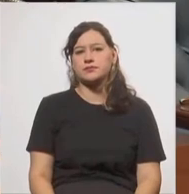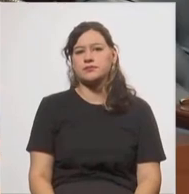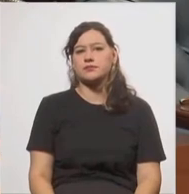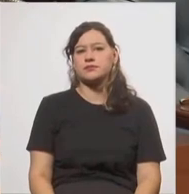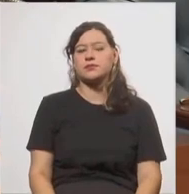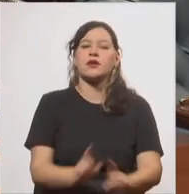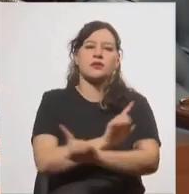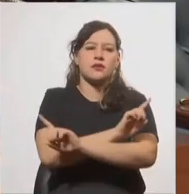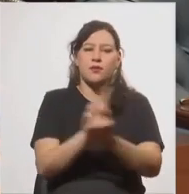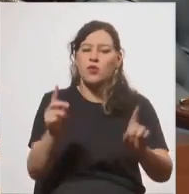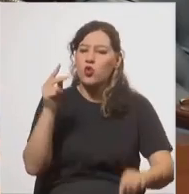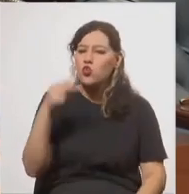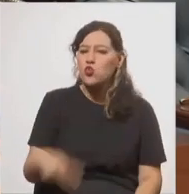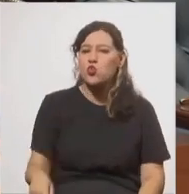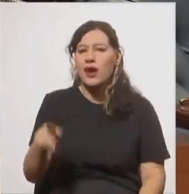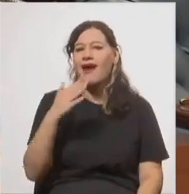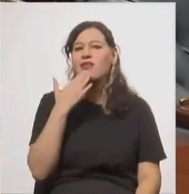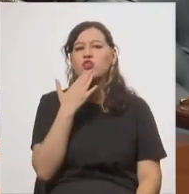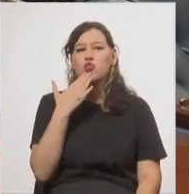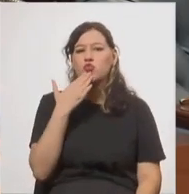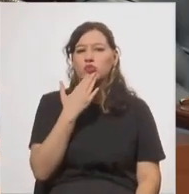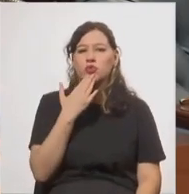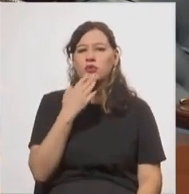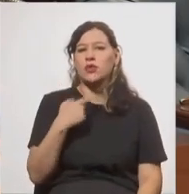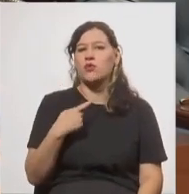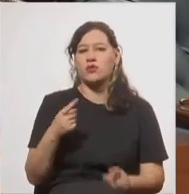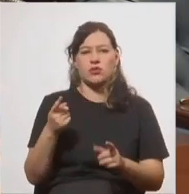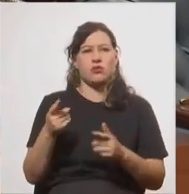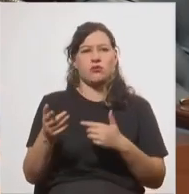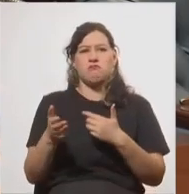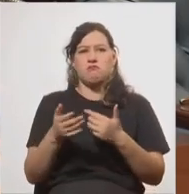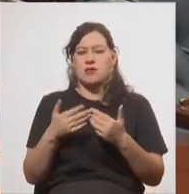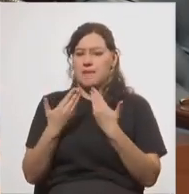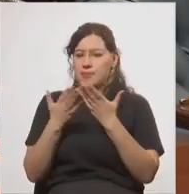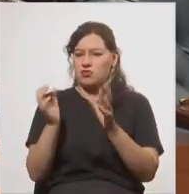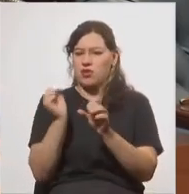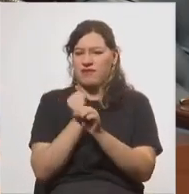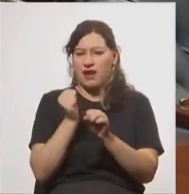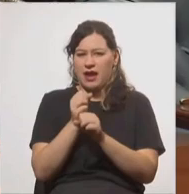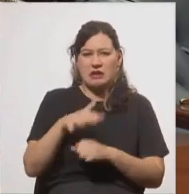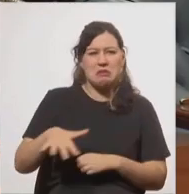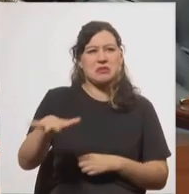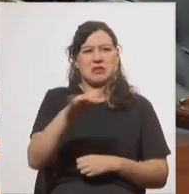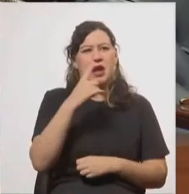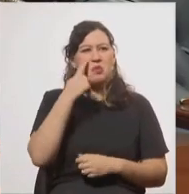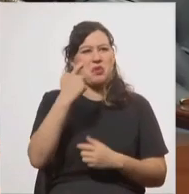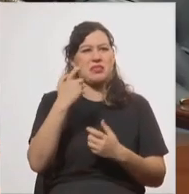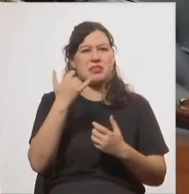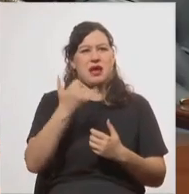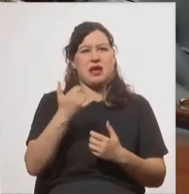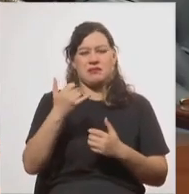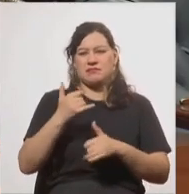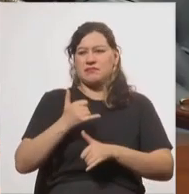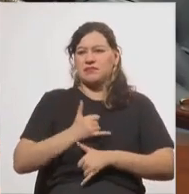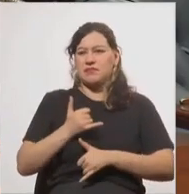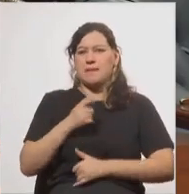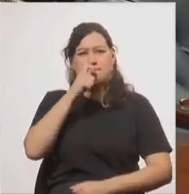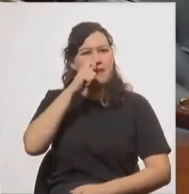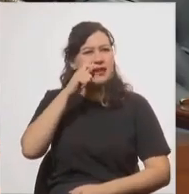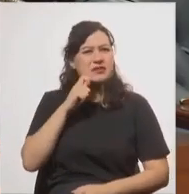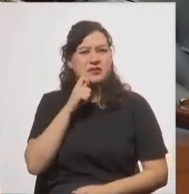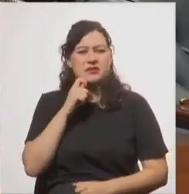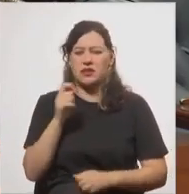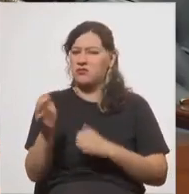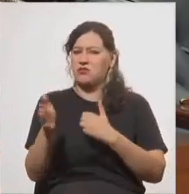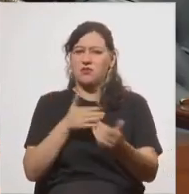Tampoco dudó cuando tuvo que tocar una estructura machista y jerárquica consolidada en nuestras Fuerzas Armadas, debilitando